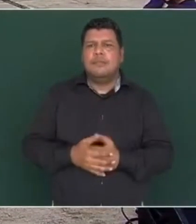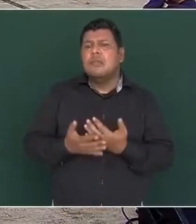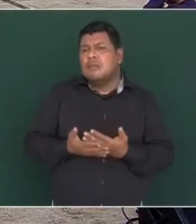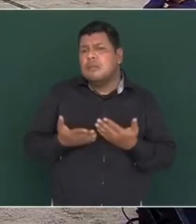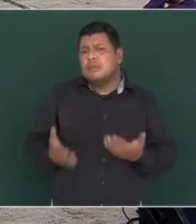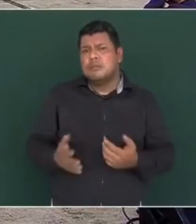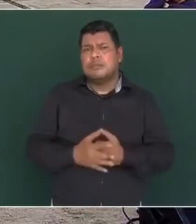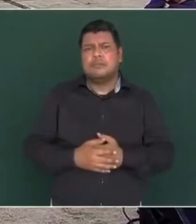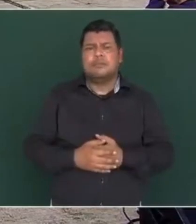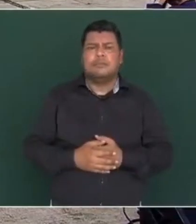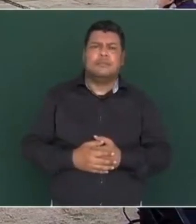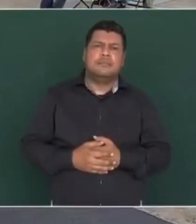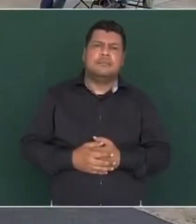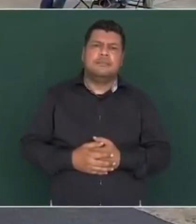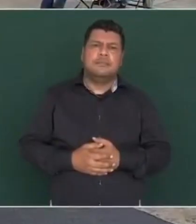de,